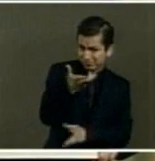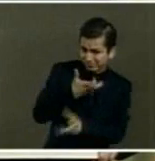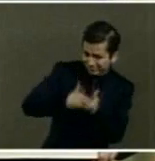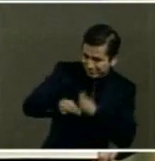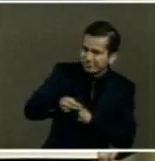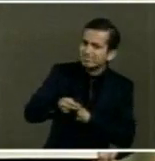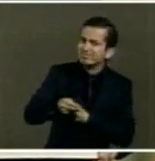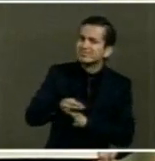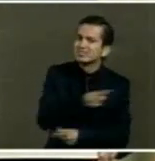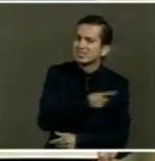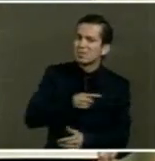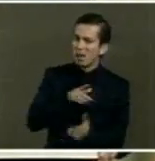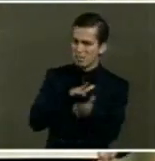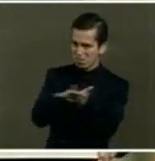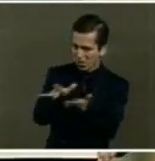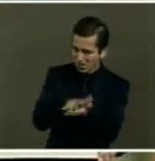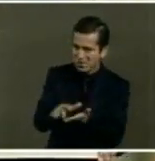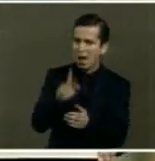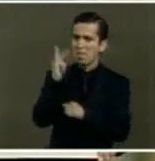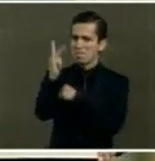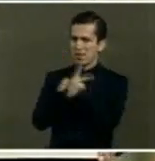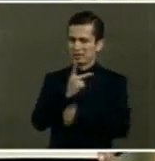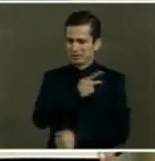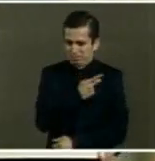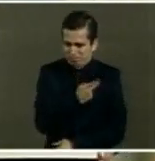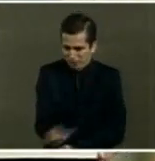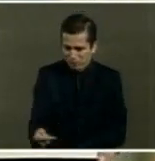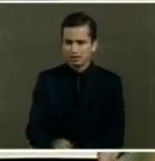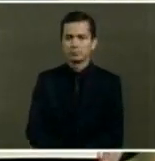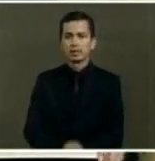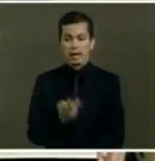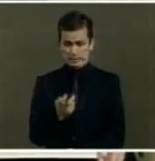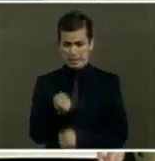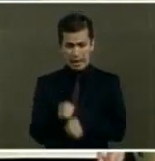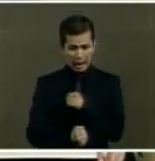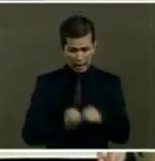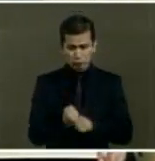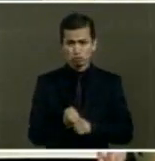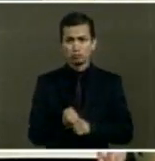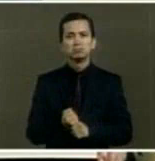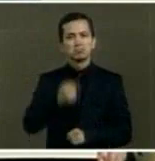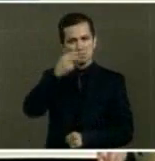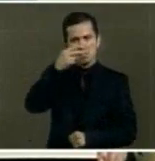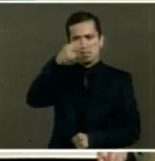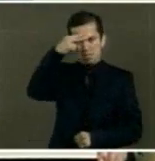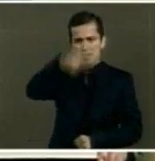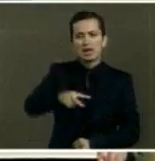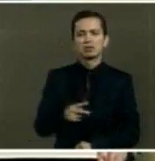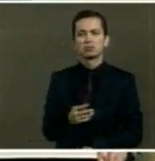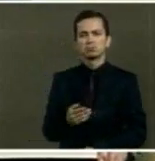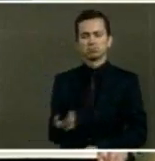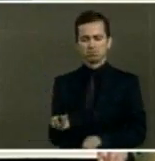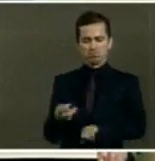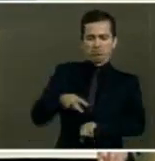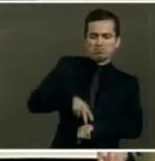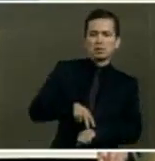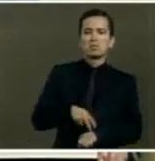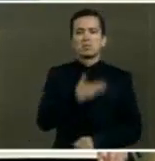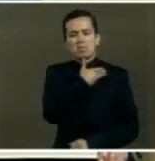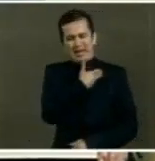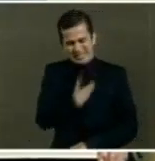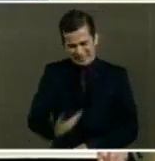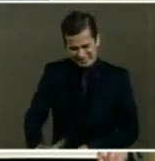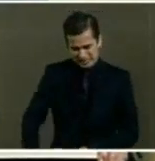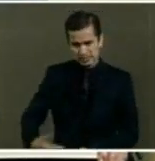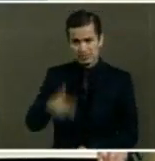las economías emergentes. Este año, México asumirá la presidencia del G20 y será la sede de su 7ª